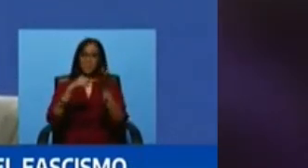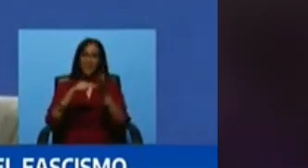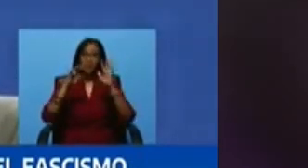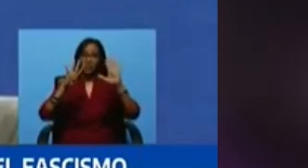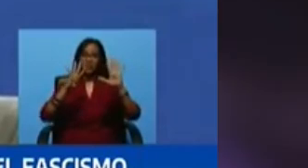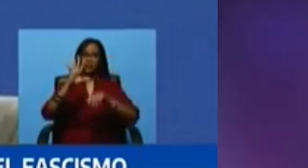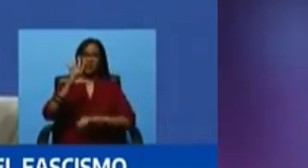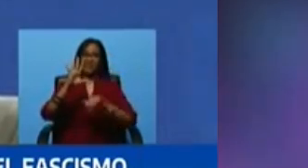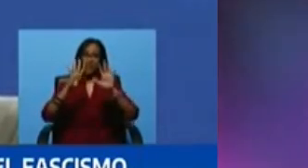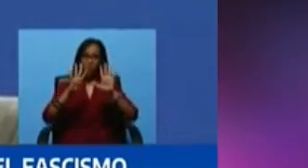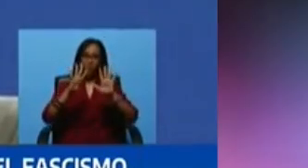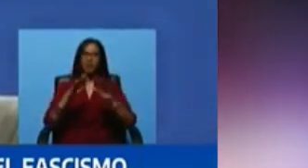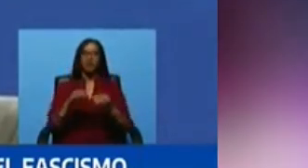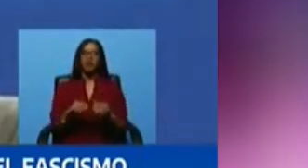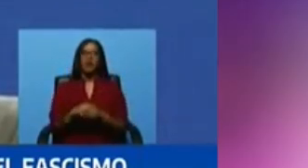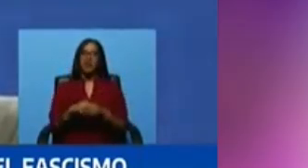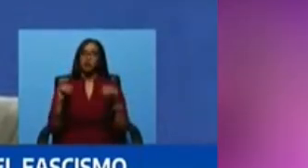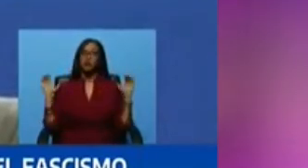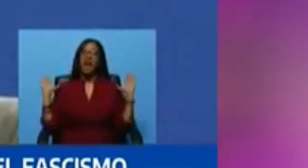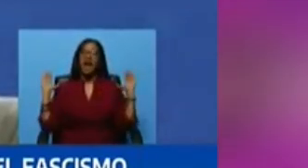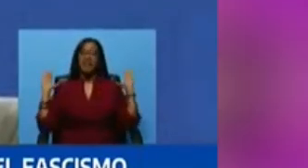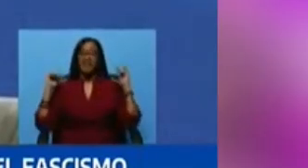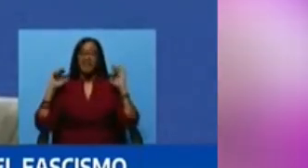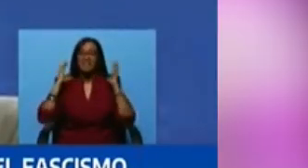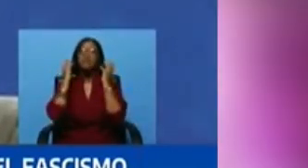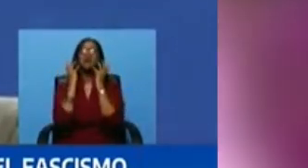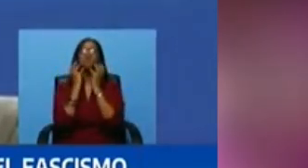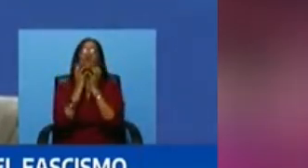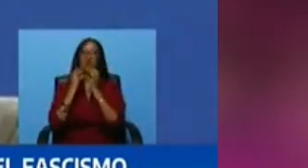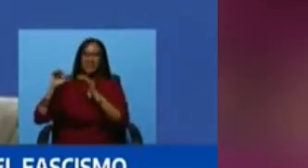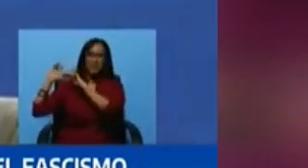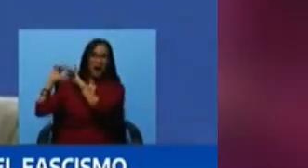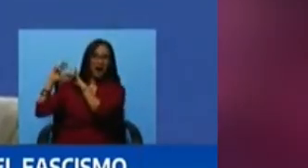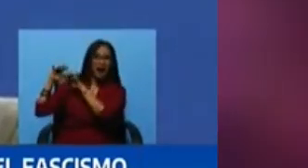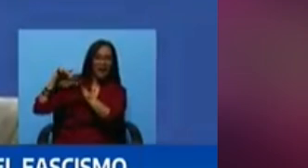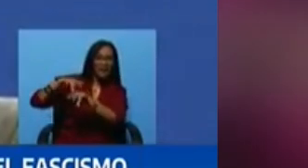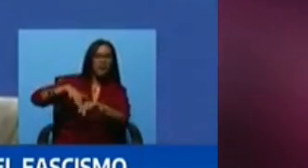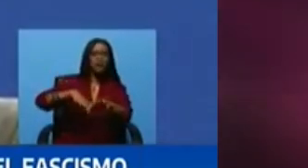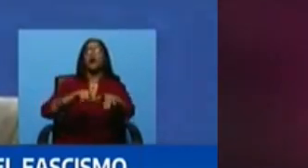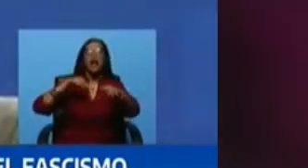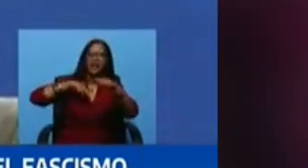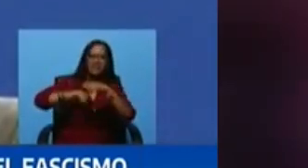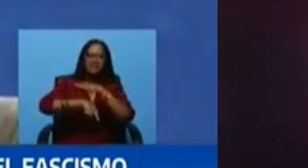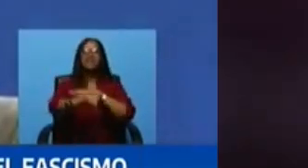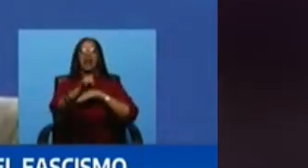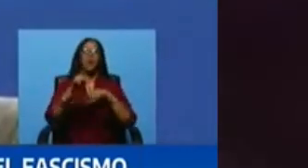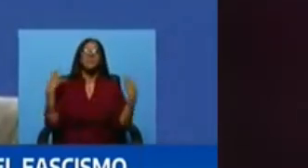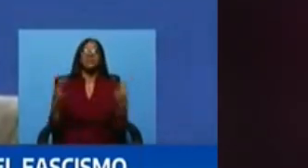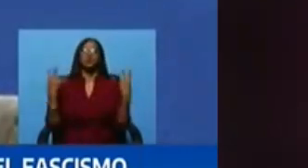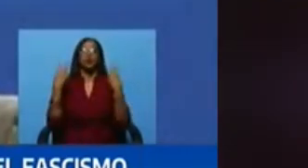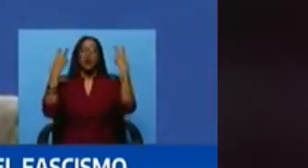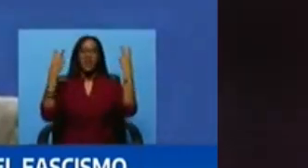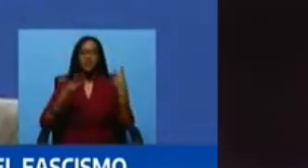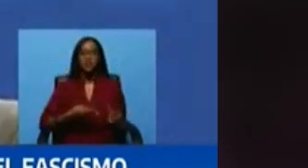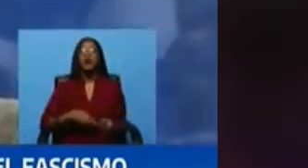1 de enero de 1959, los ángeles barbudos que bajaron de la Sierra Maestra entraron victoriosos a La Habana con Fidel